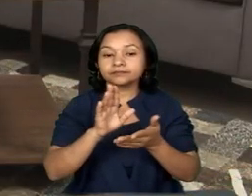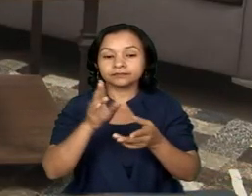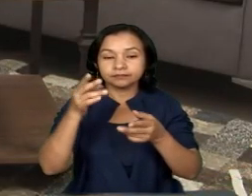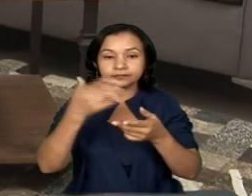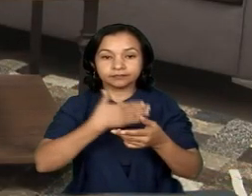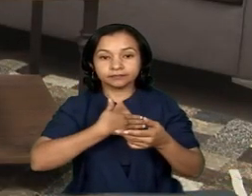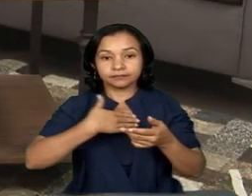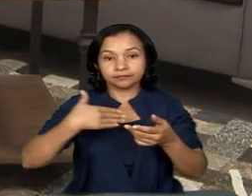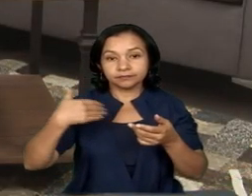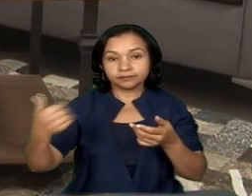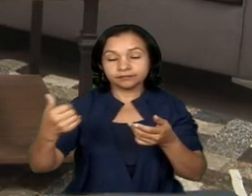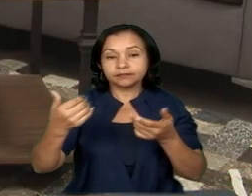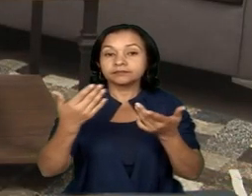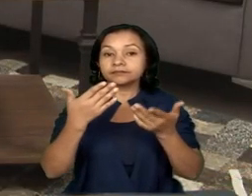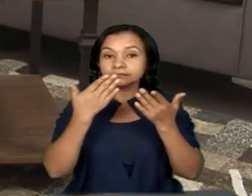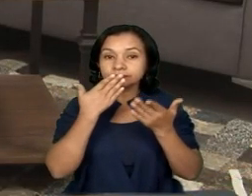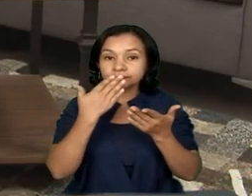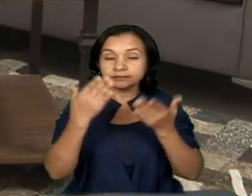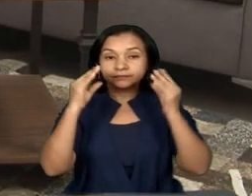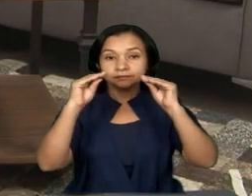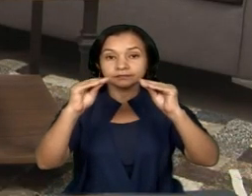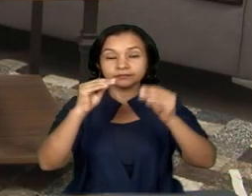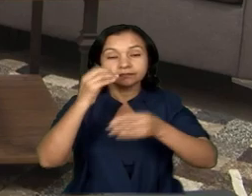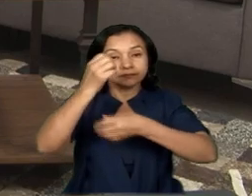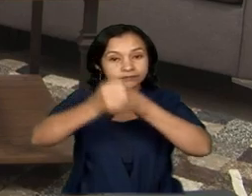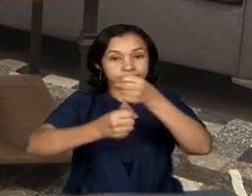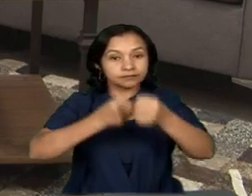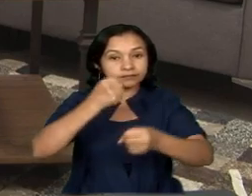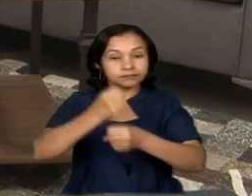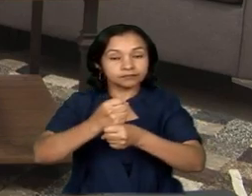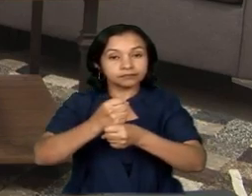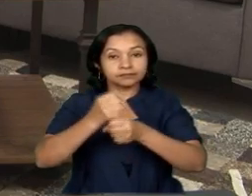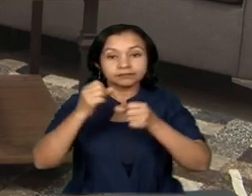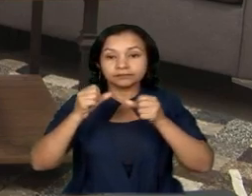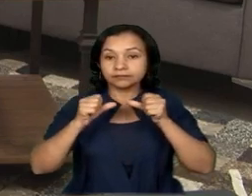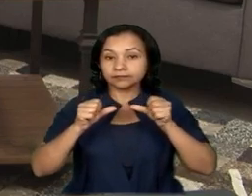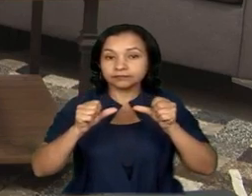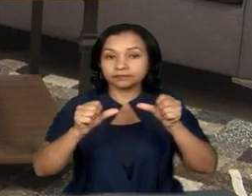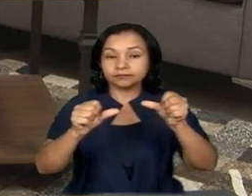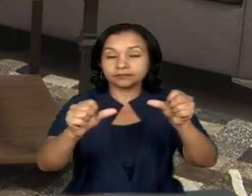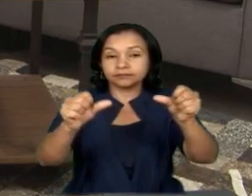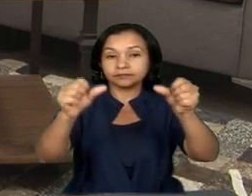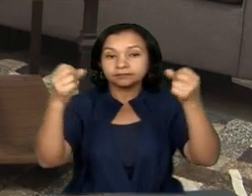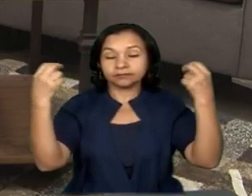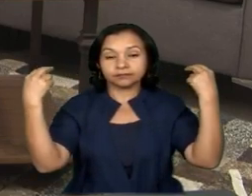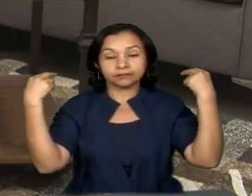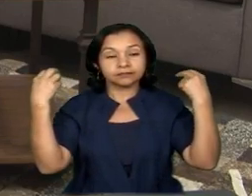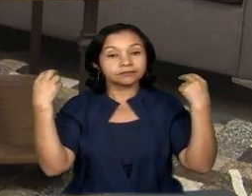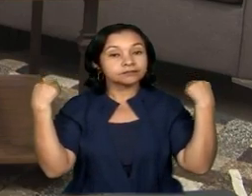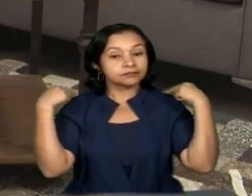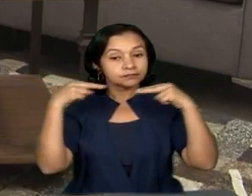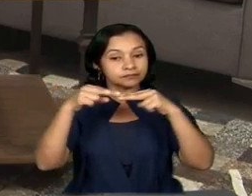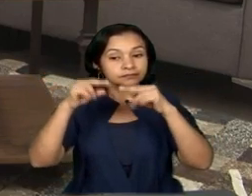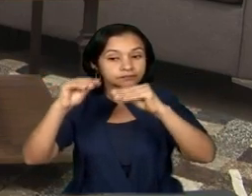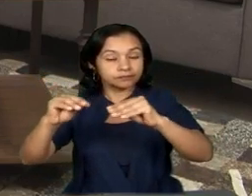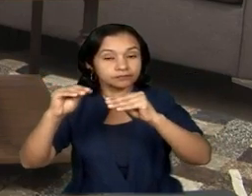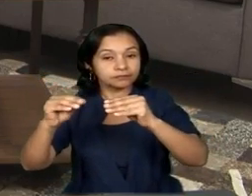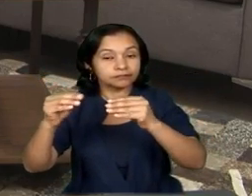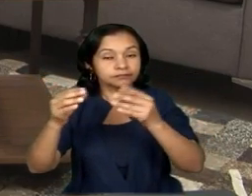mejoramiento permanente de la calidad. Un año en el cual se avanzó en profesionalización de docentes, se avanzó